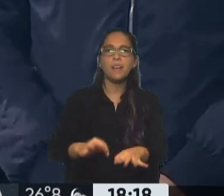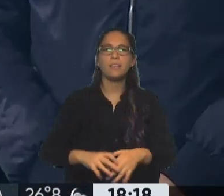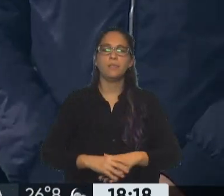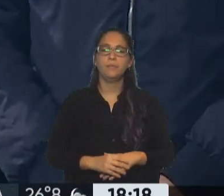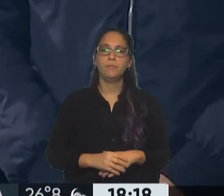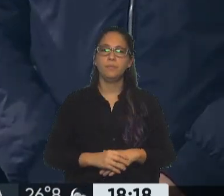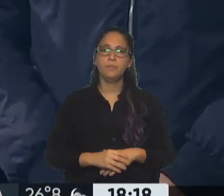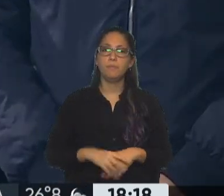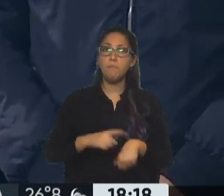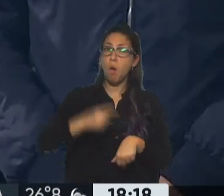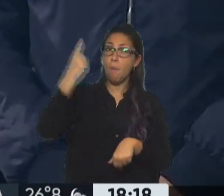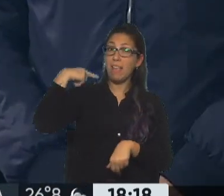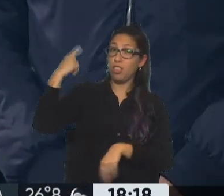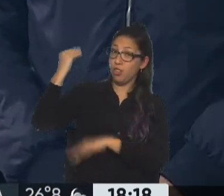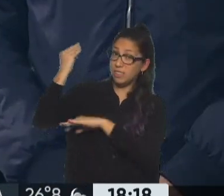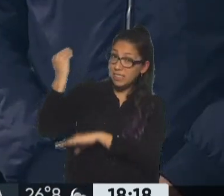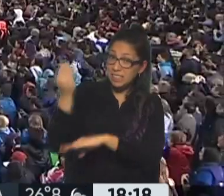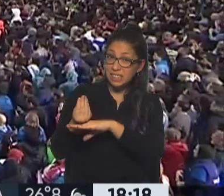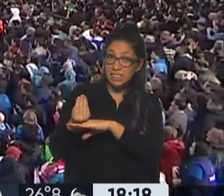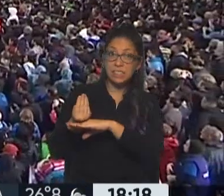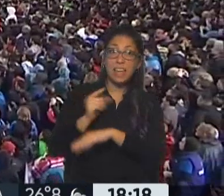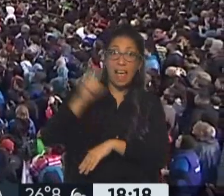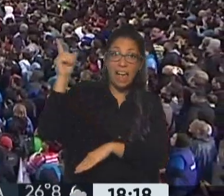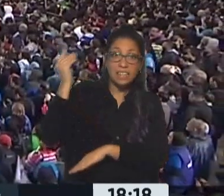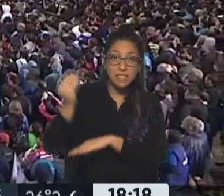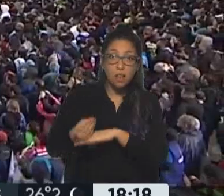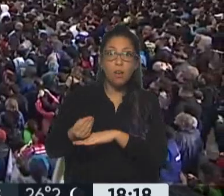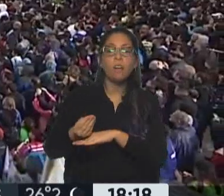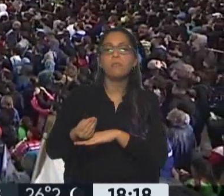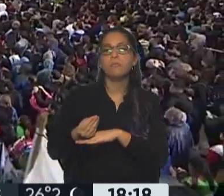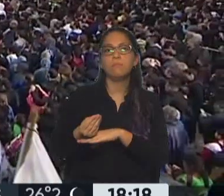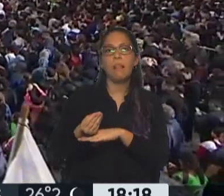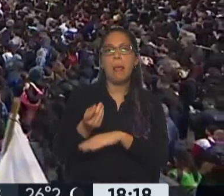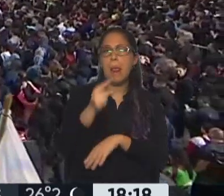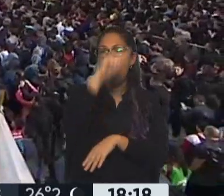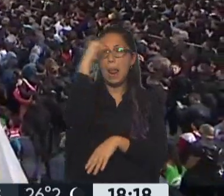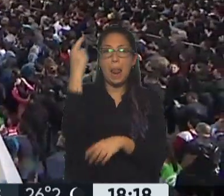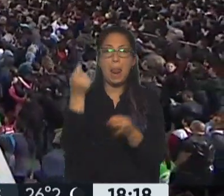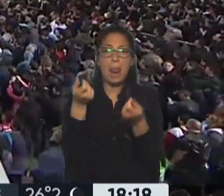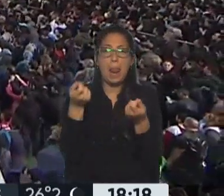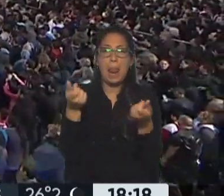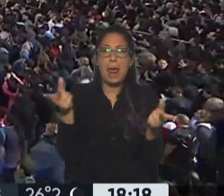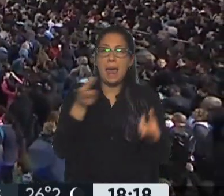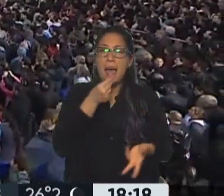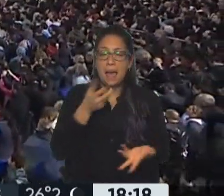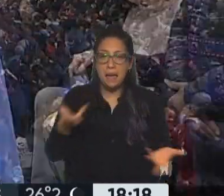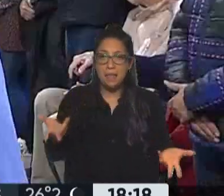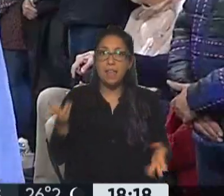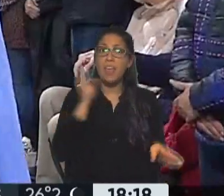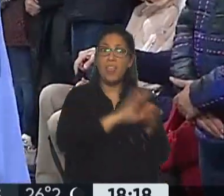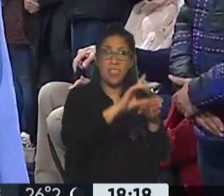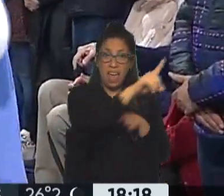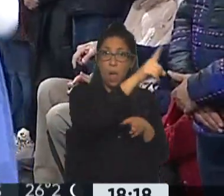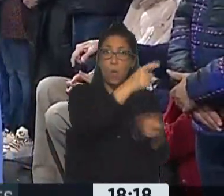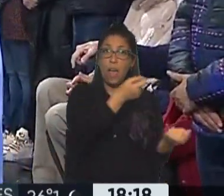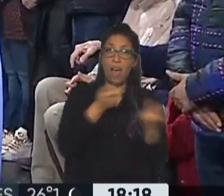que cuando él llegó el Estado era así de chiquitito, pero la deuda externa que le